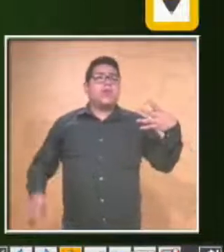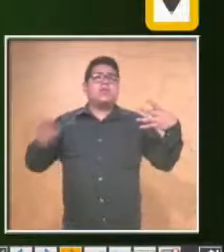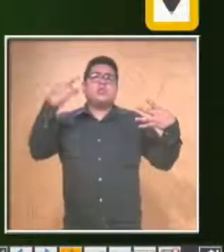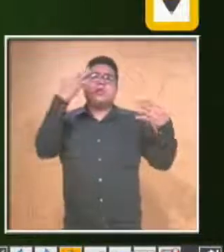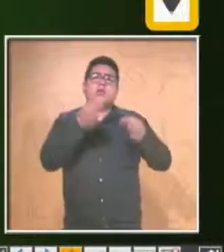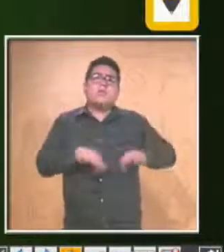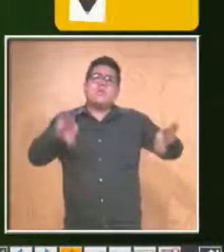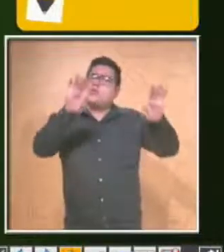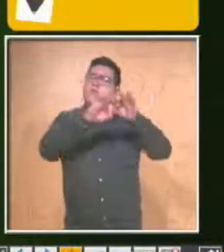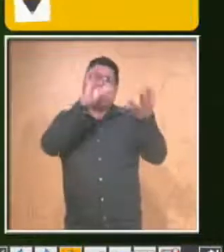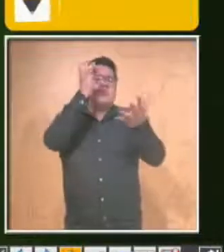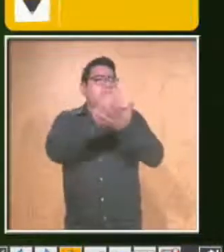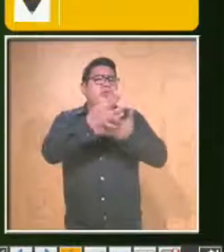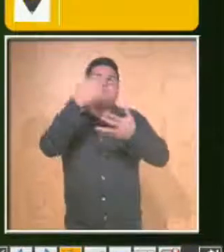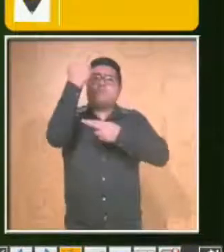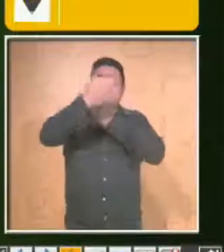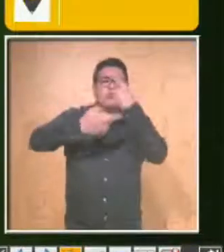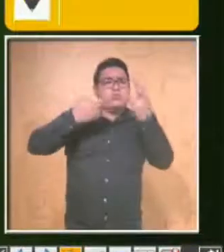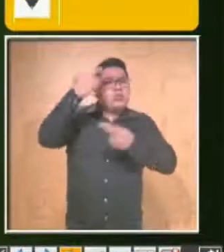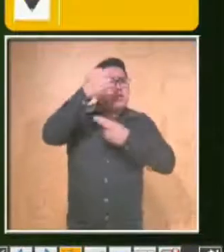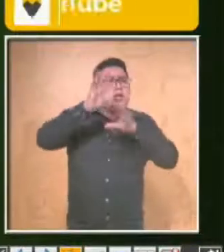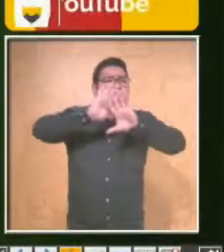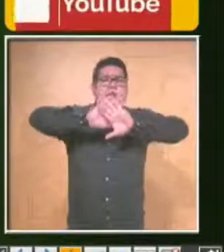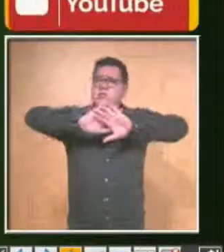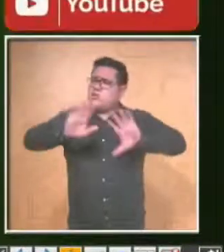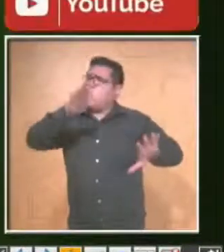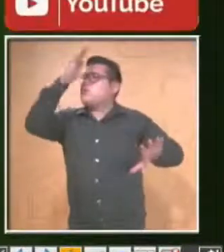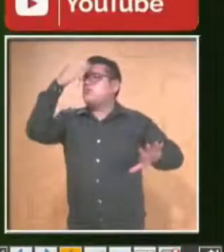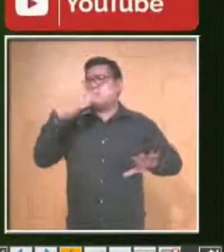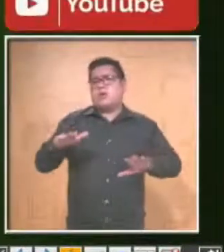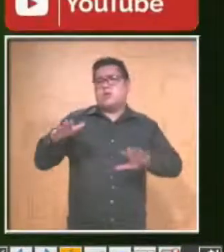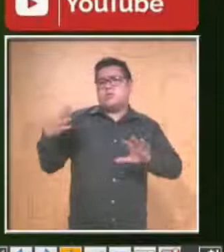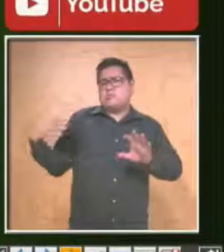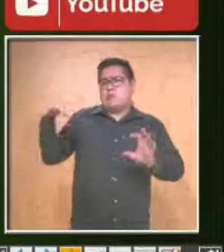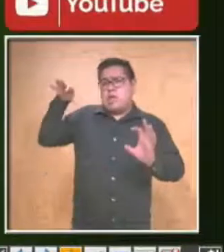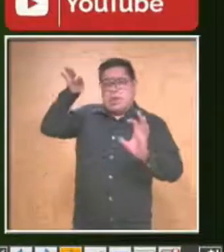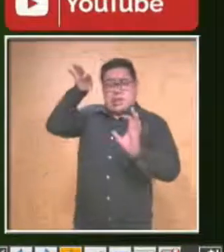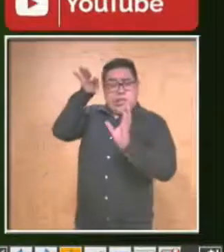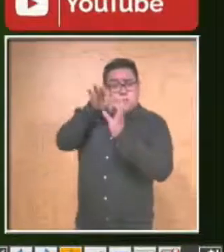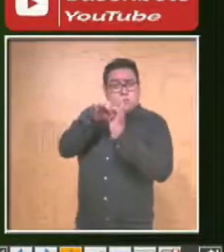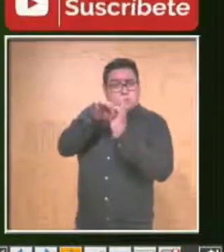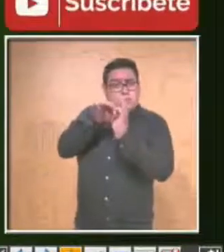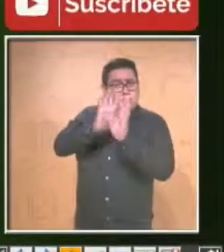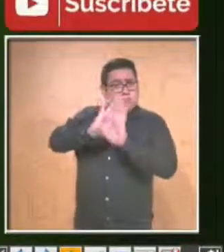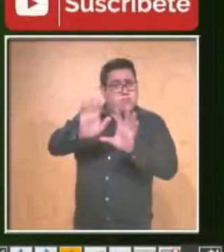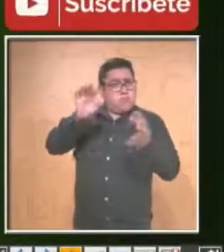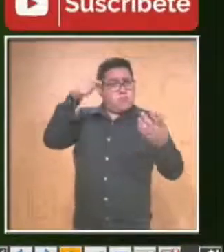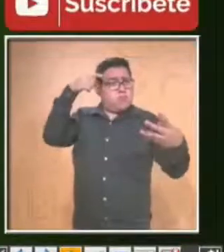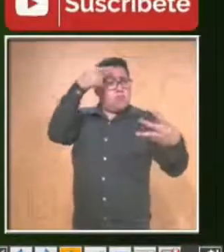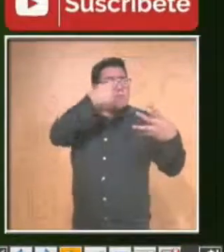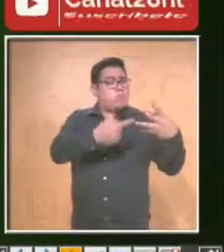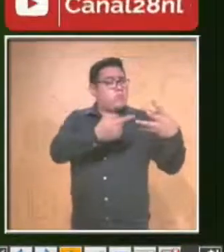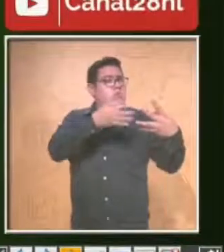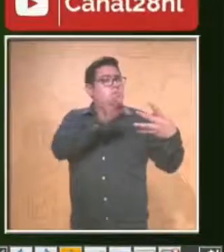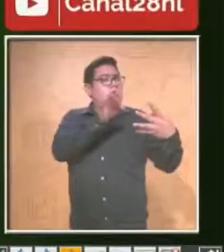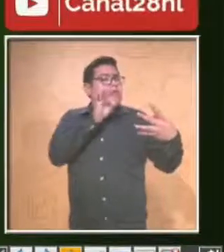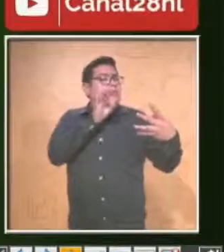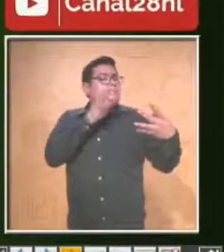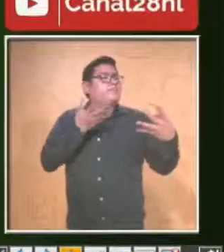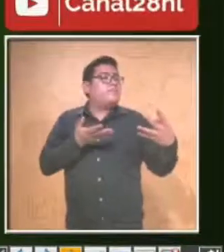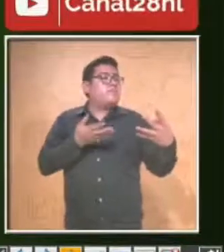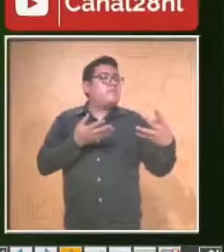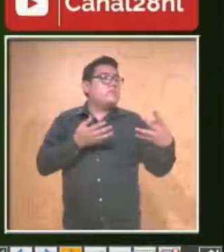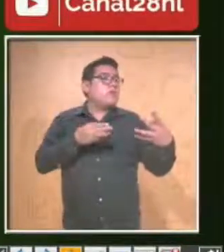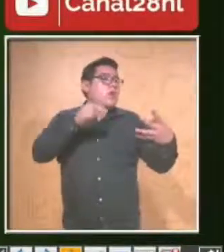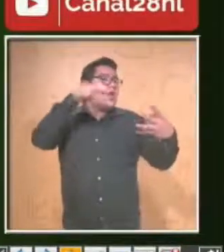decir, vas a recuperar un conocimiento que ya desarrollaste en secundaria, en segundo grado, y vas a darle respuesta. Es el